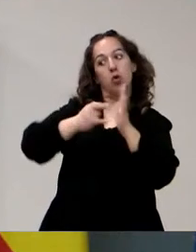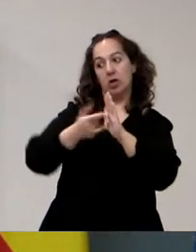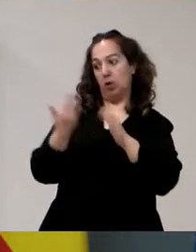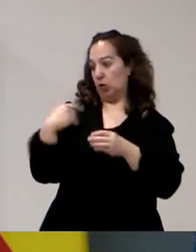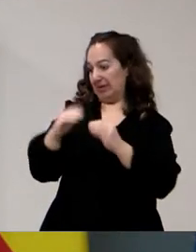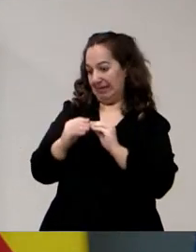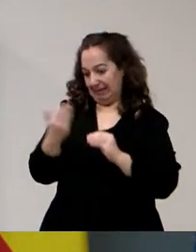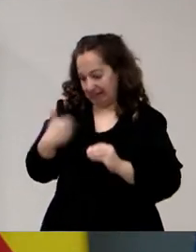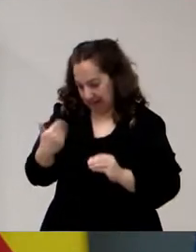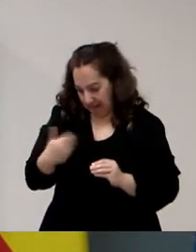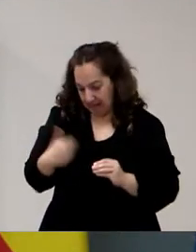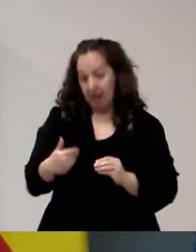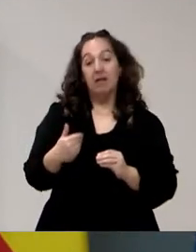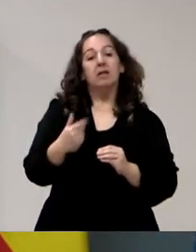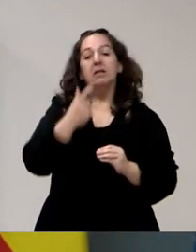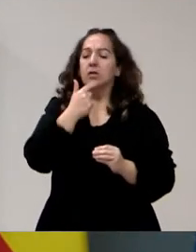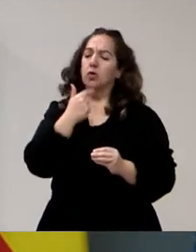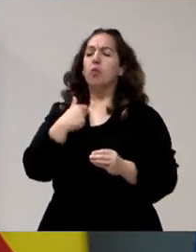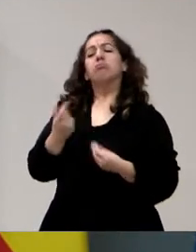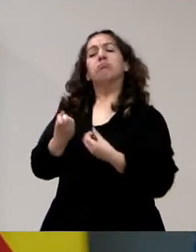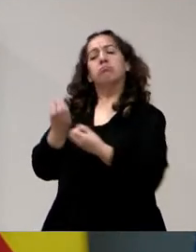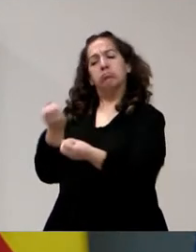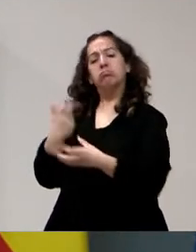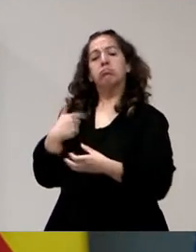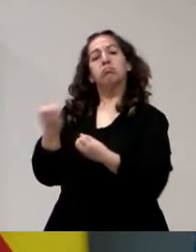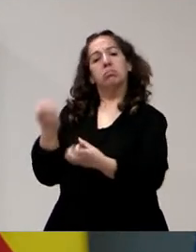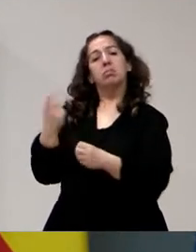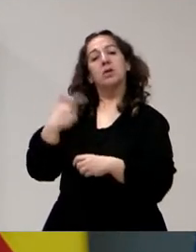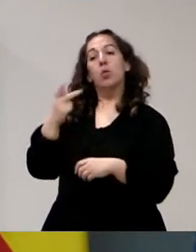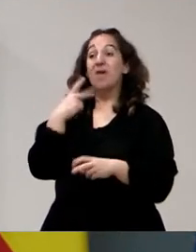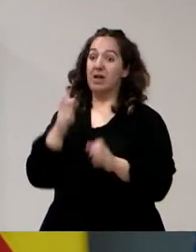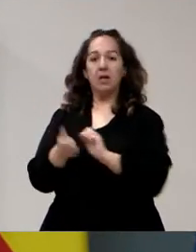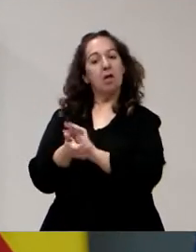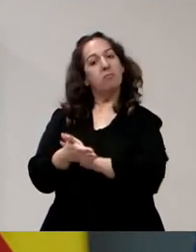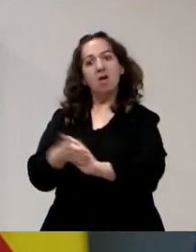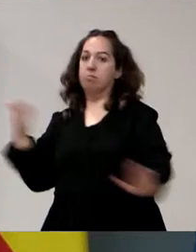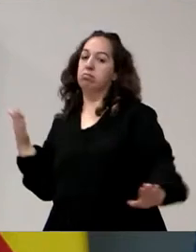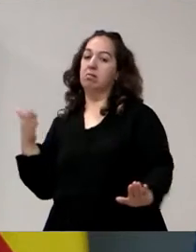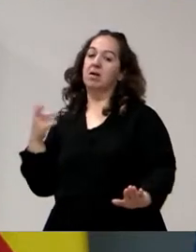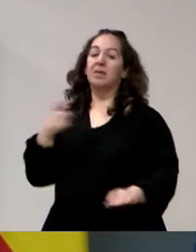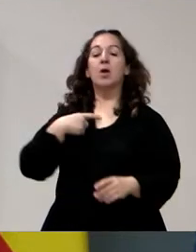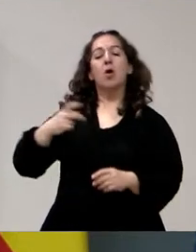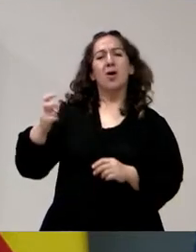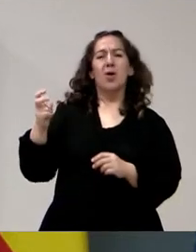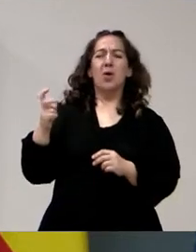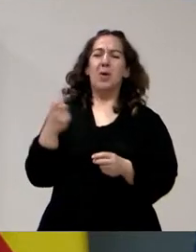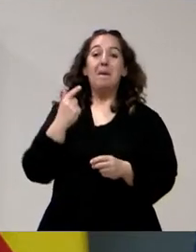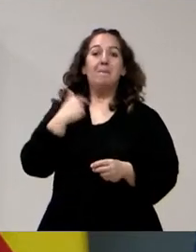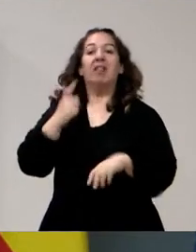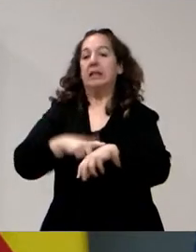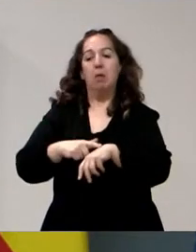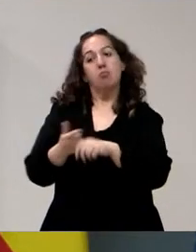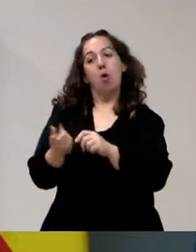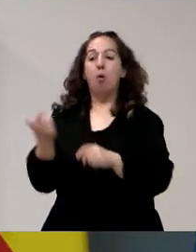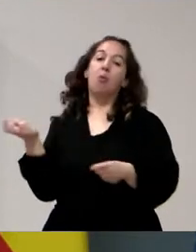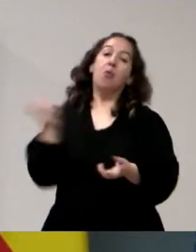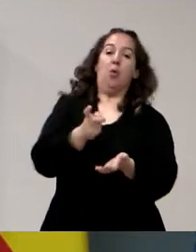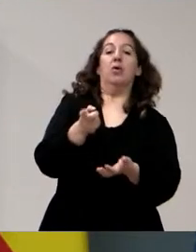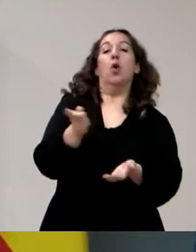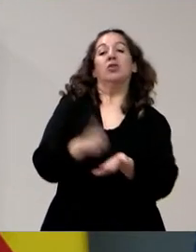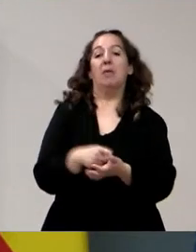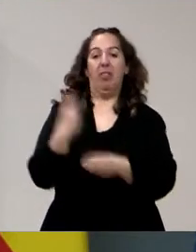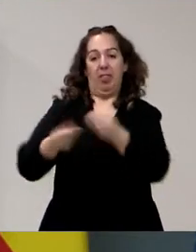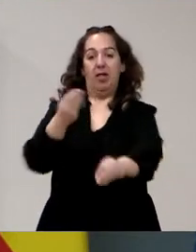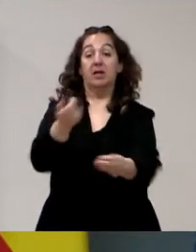tramitación le he trasladado también la necesidad de pisar el acelerador para recuperar el tiempo perdido no tenemos un solo